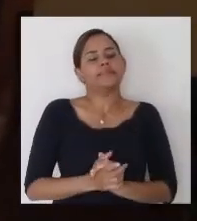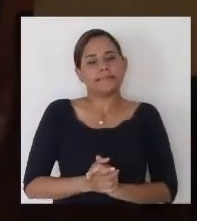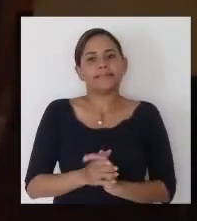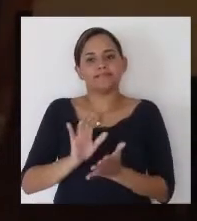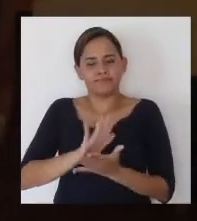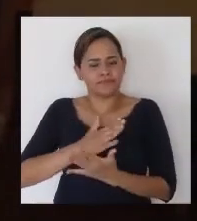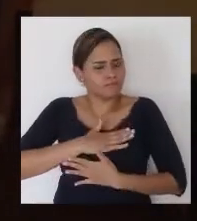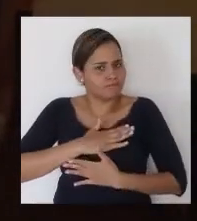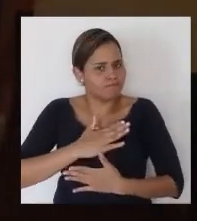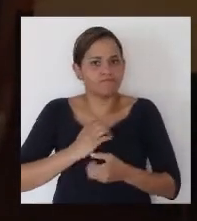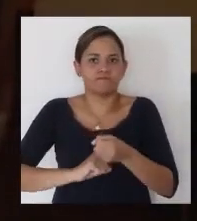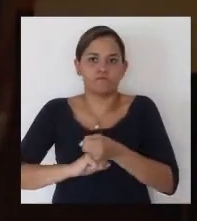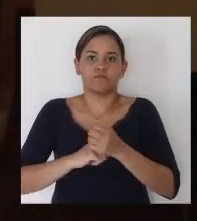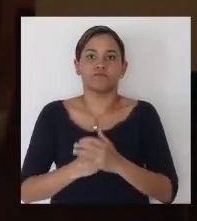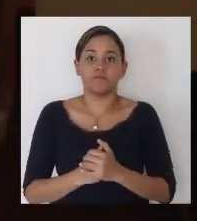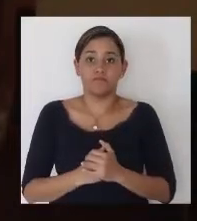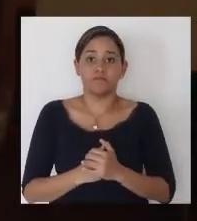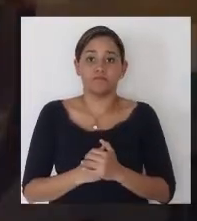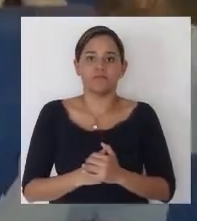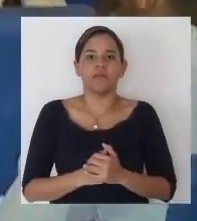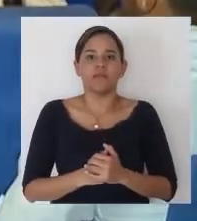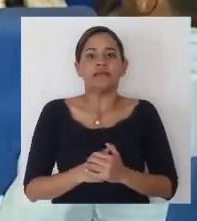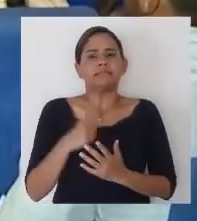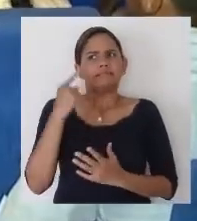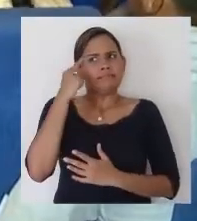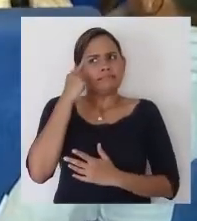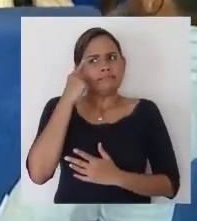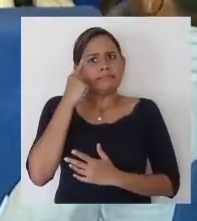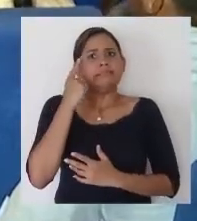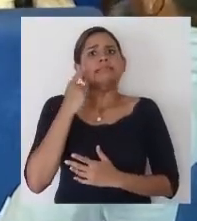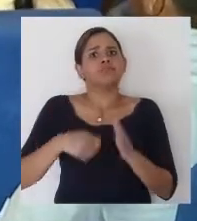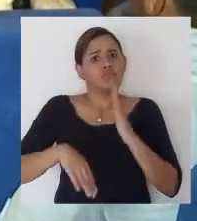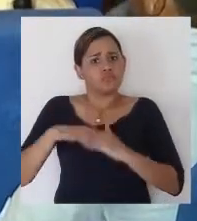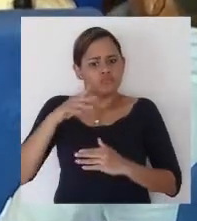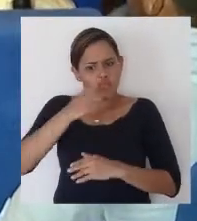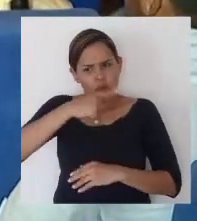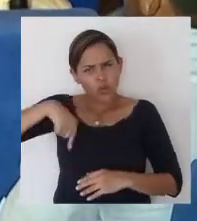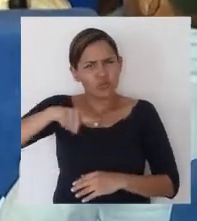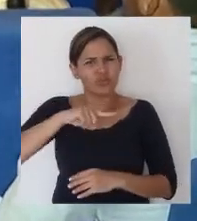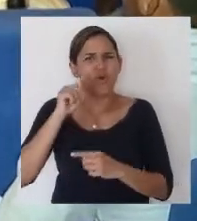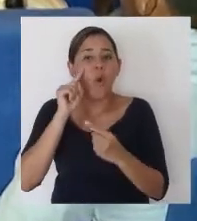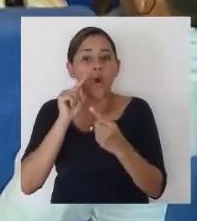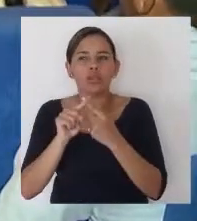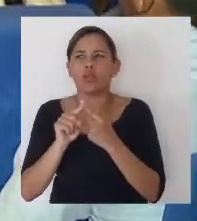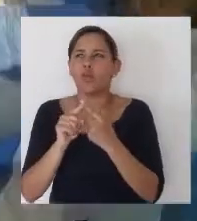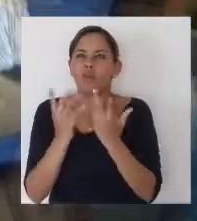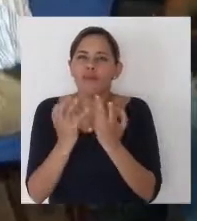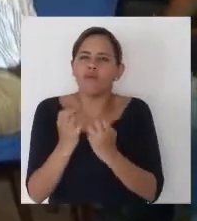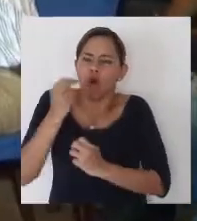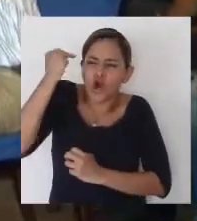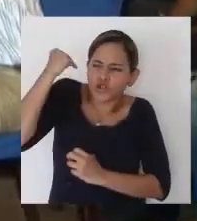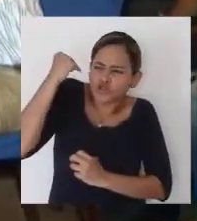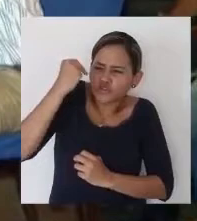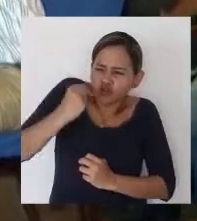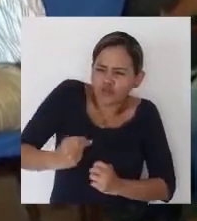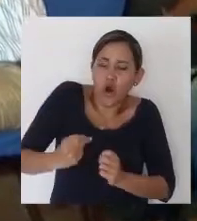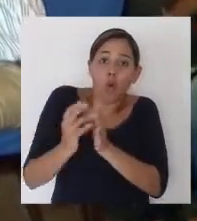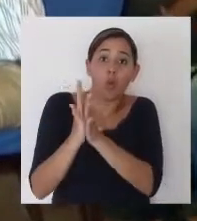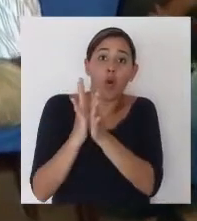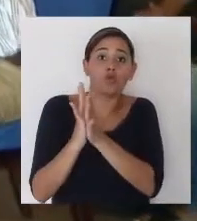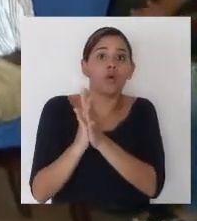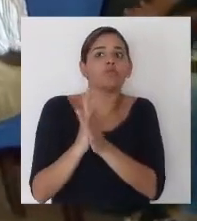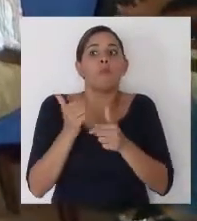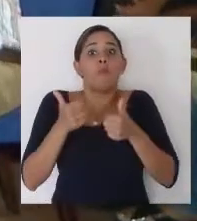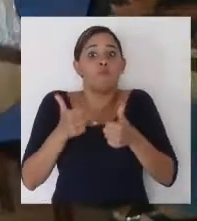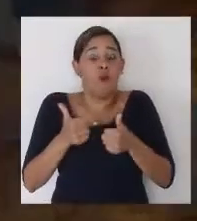futuro del campesinado en esta región del país en el marco de este espacio se le hizo un repaso a las líneas gruesas de lo planteado en la